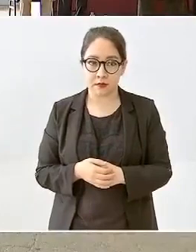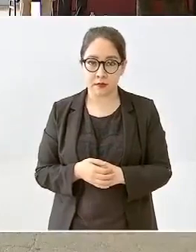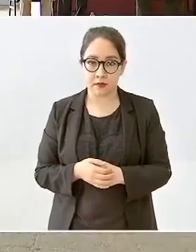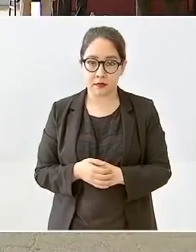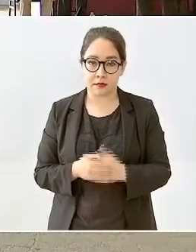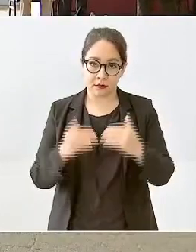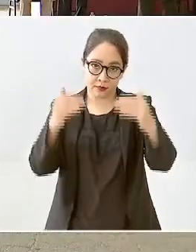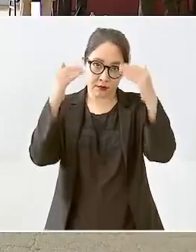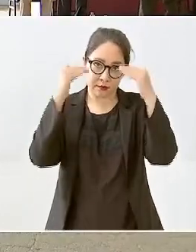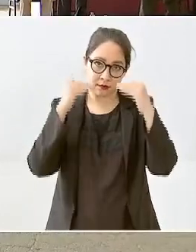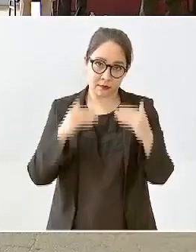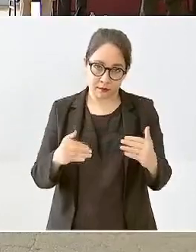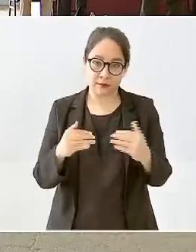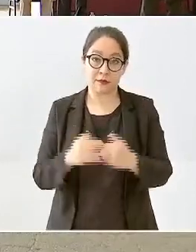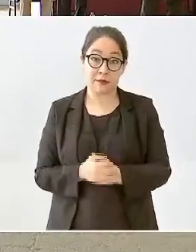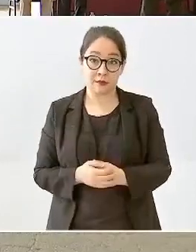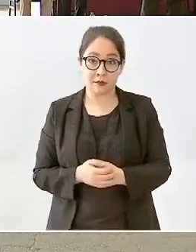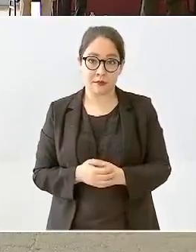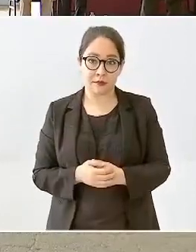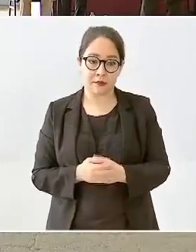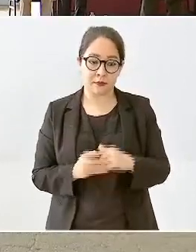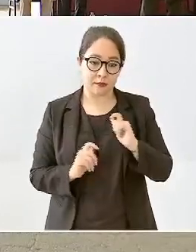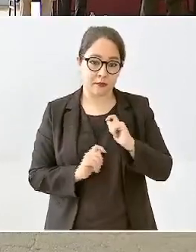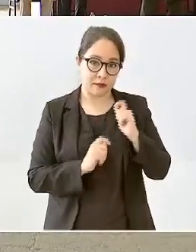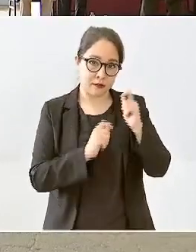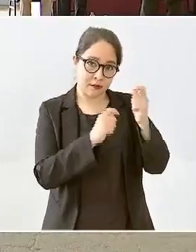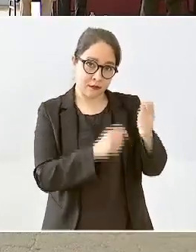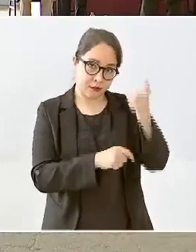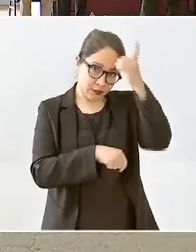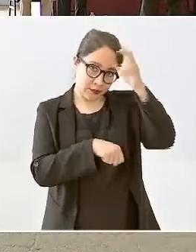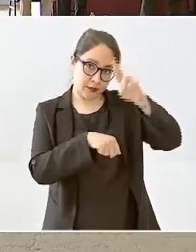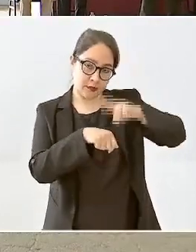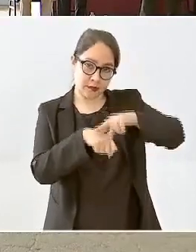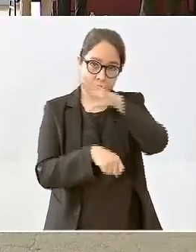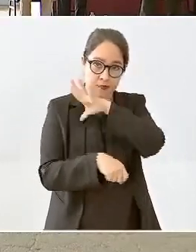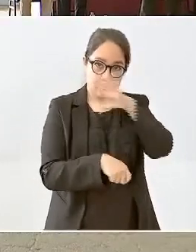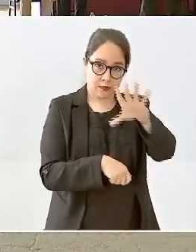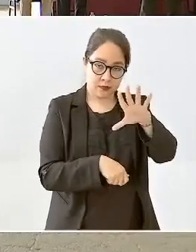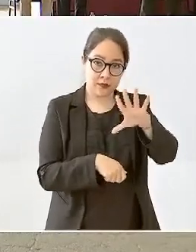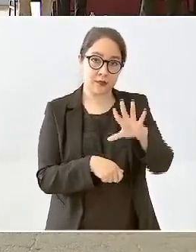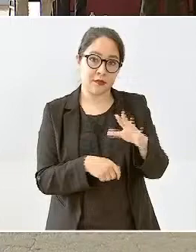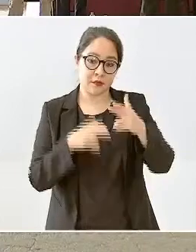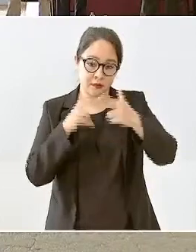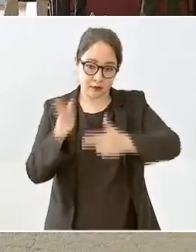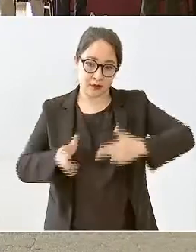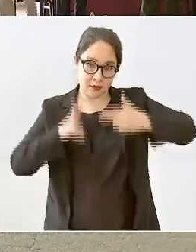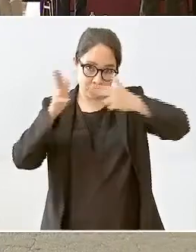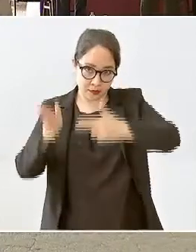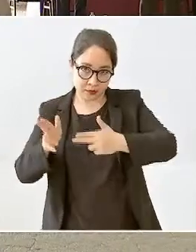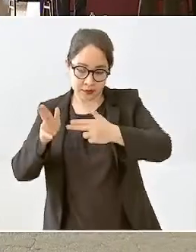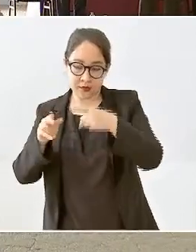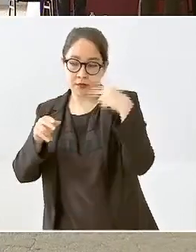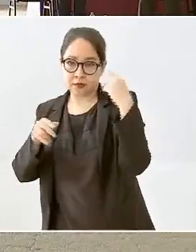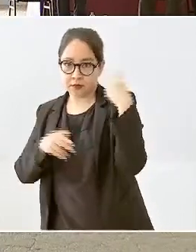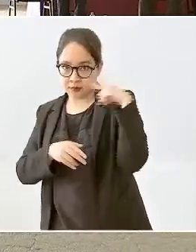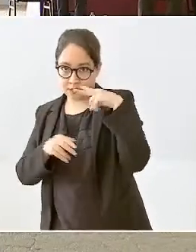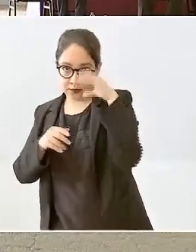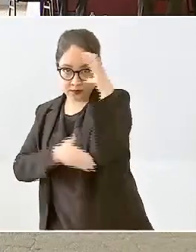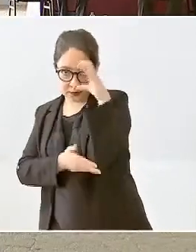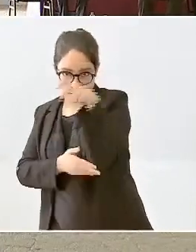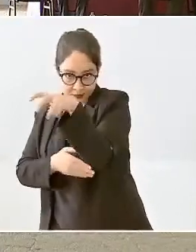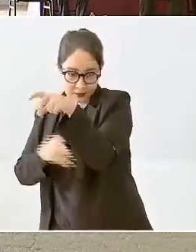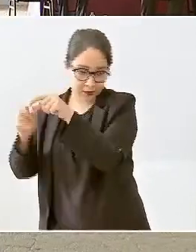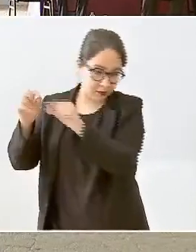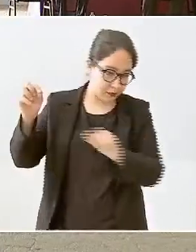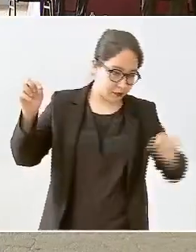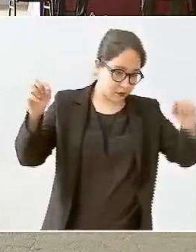A continuación, hace uso de la palabra el director general del Corredor Interoceánico del Istmo de Tehuantepec, licenciado